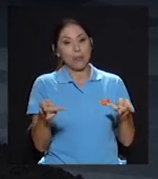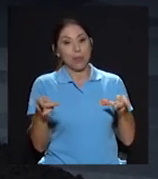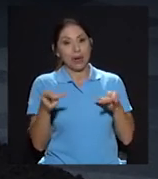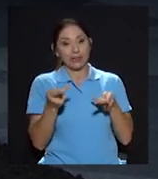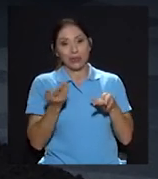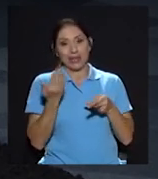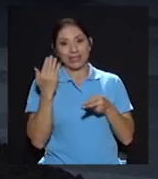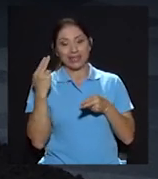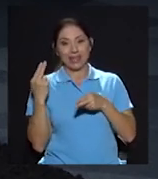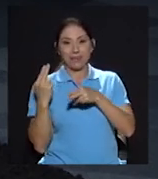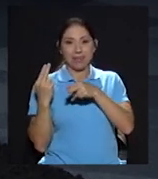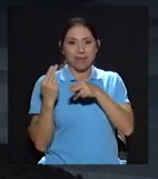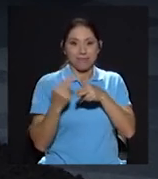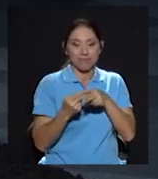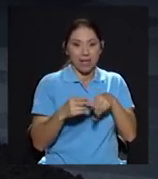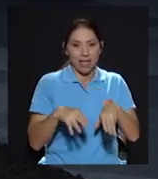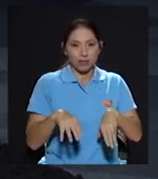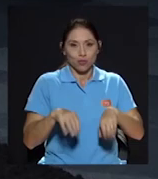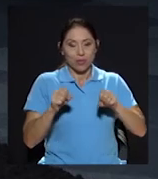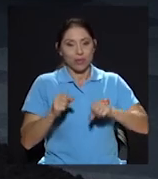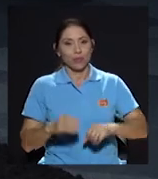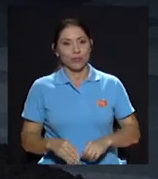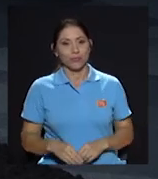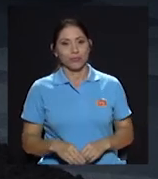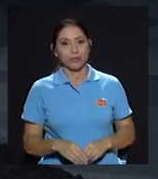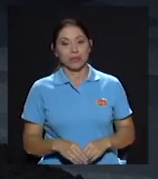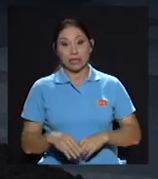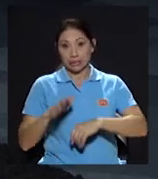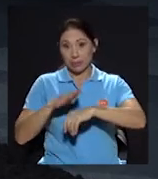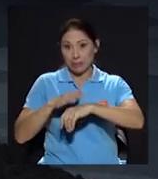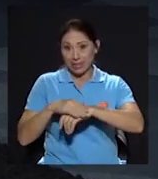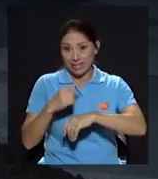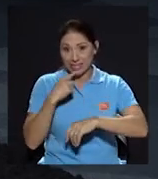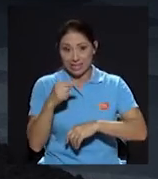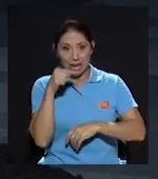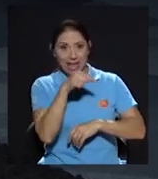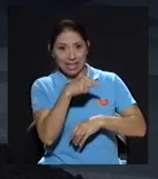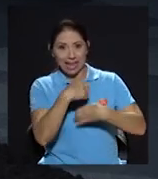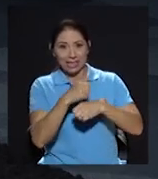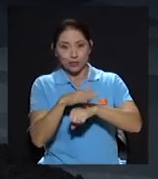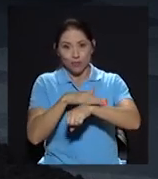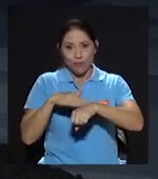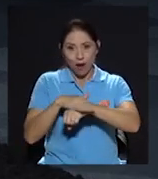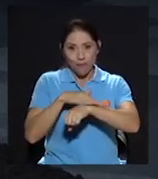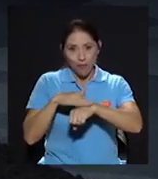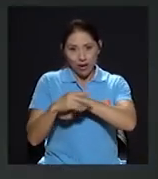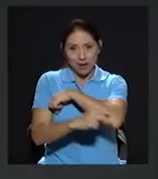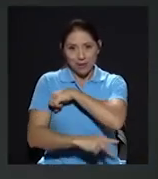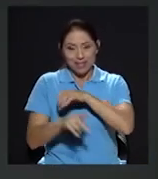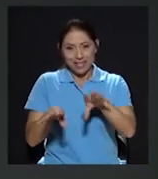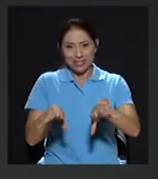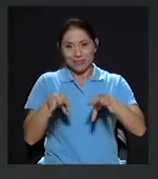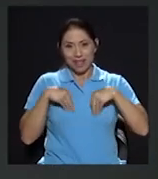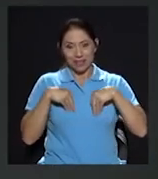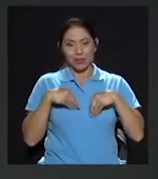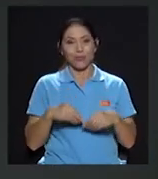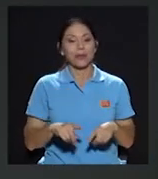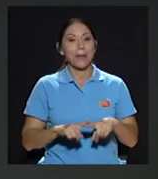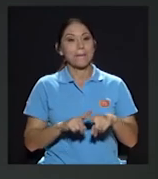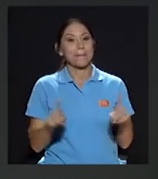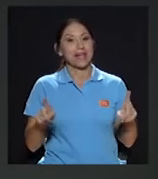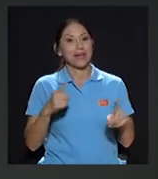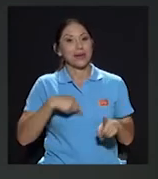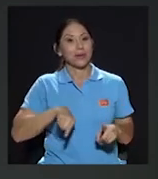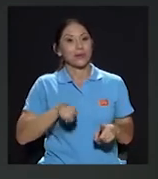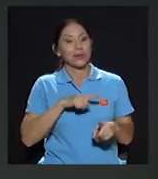y ella si me permiten decirlo le hizo un favor al país o se tanto pero estábamos a punto